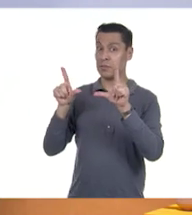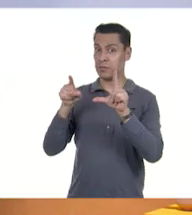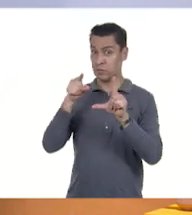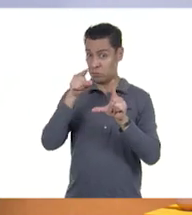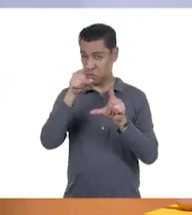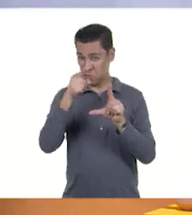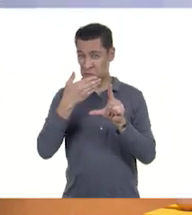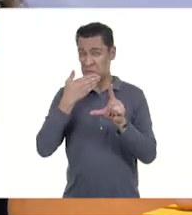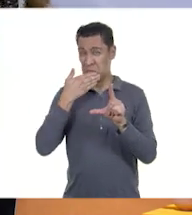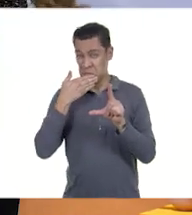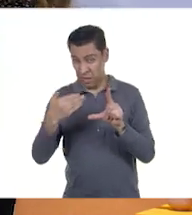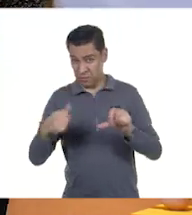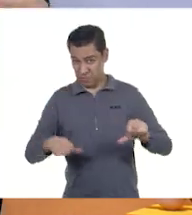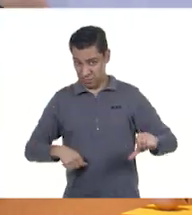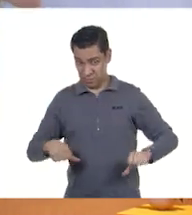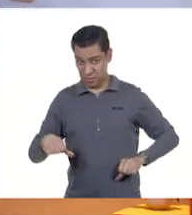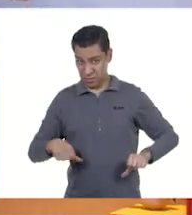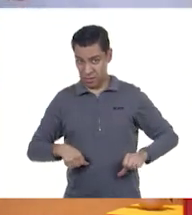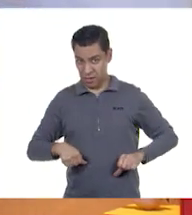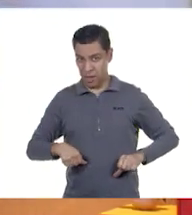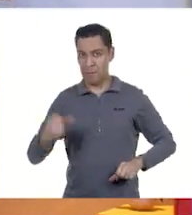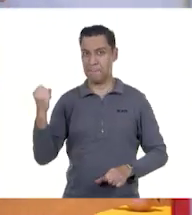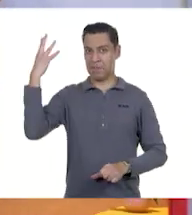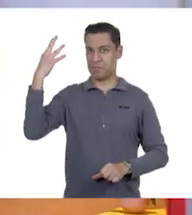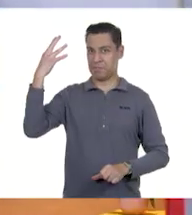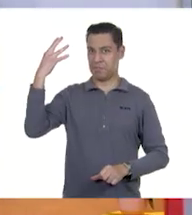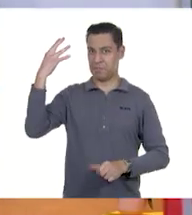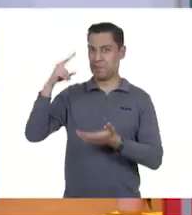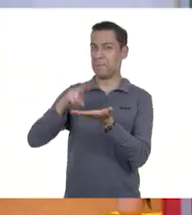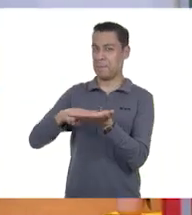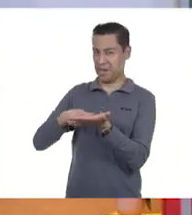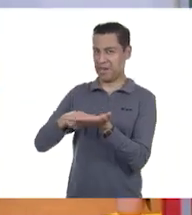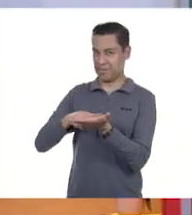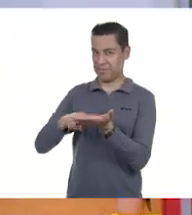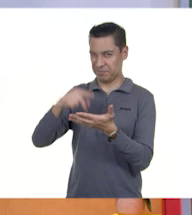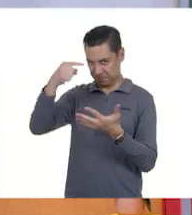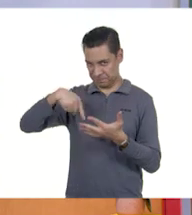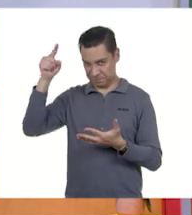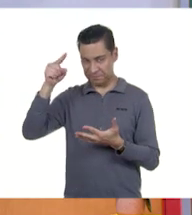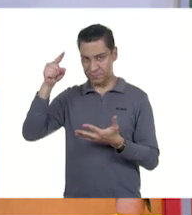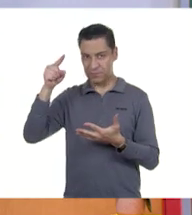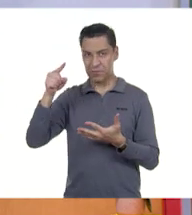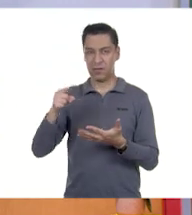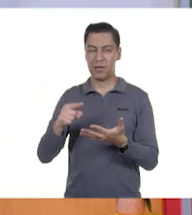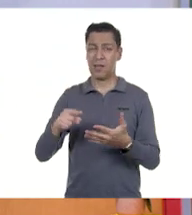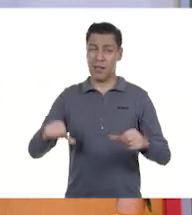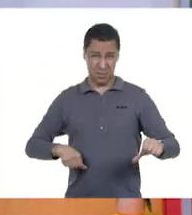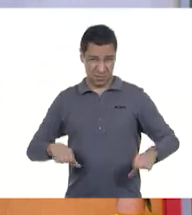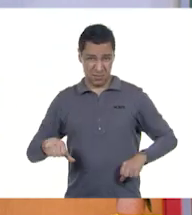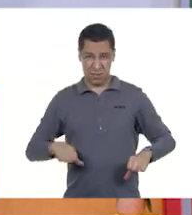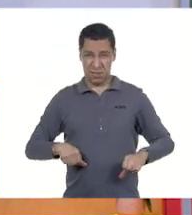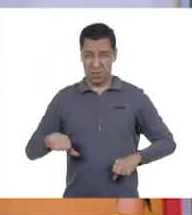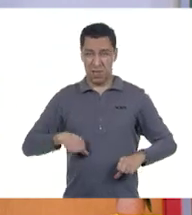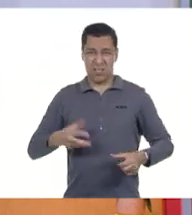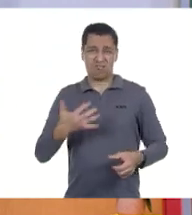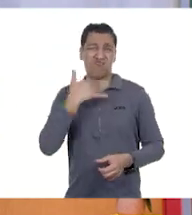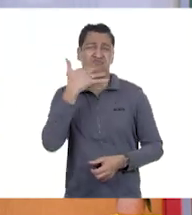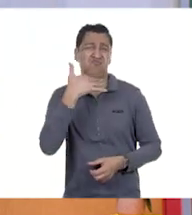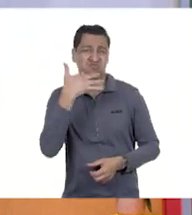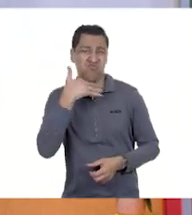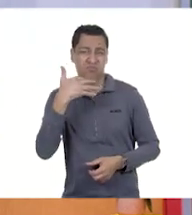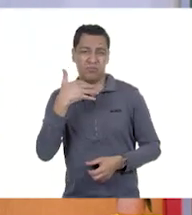correcta la actividad, le vamos a señalar en verde. Si no es correcta la actividad de higiene o de